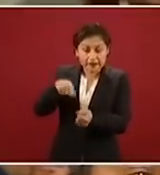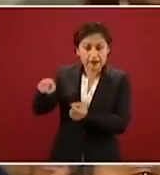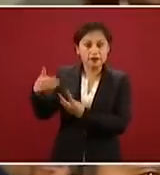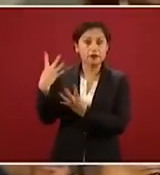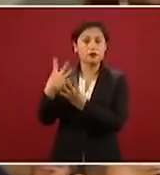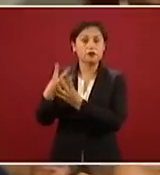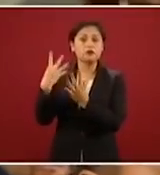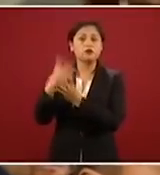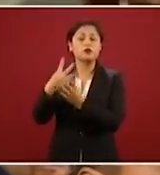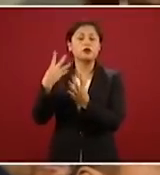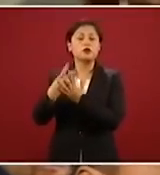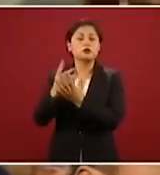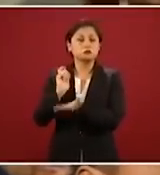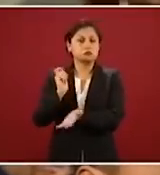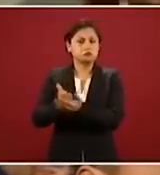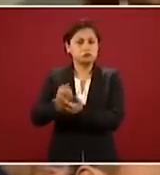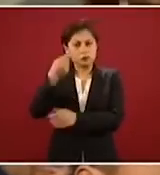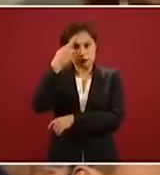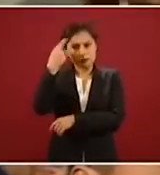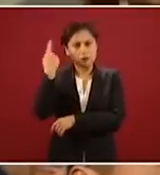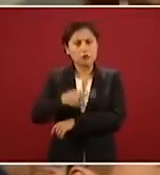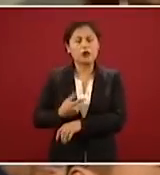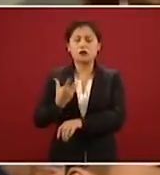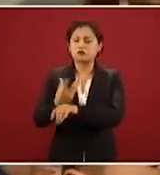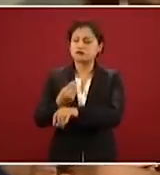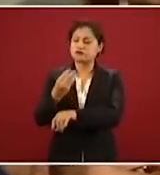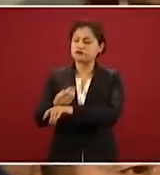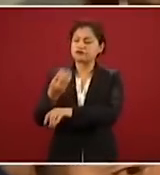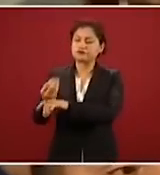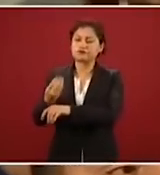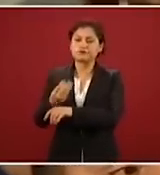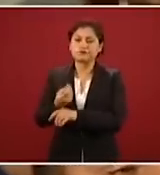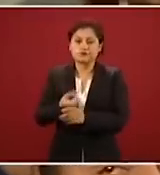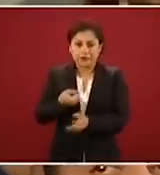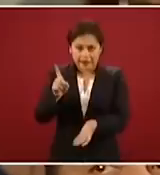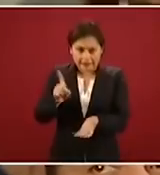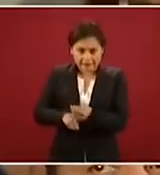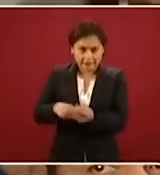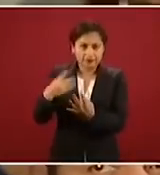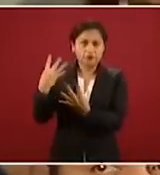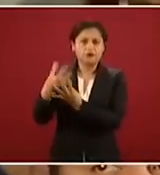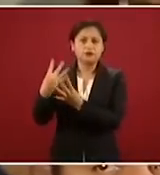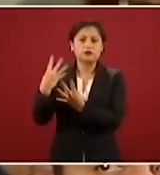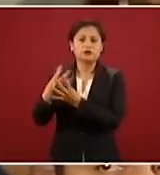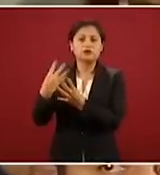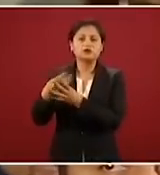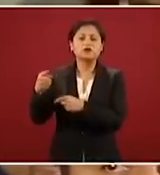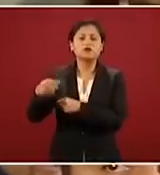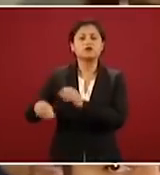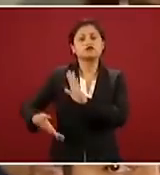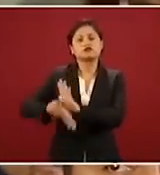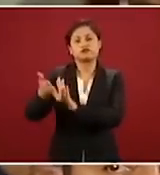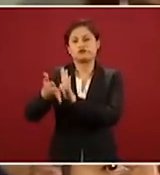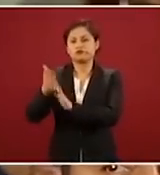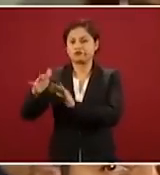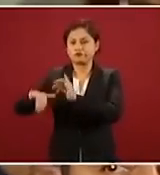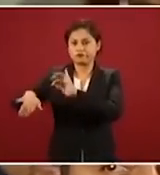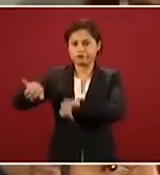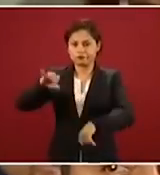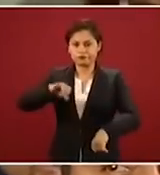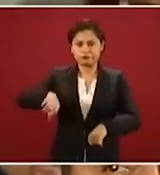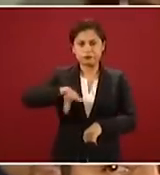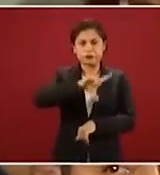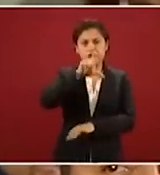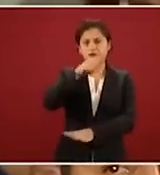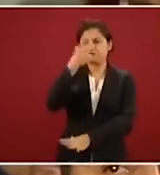de ingreso ahí del penal reclusorio sur, para después darse a la fuga. Presidente, ¿hasta qué grado